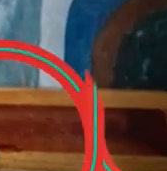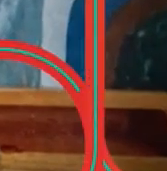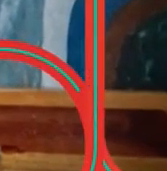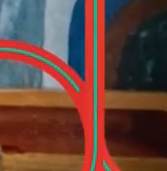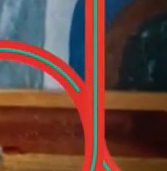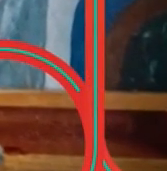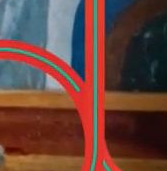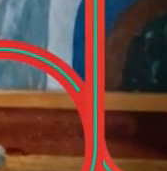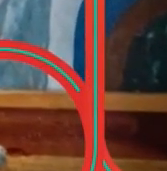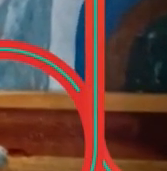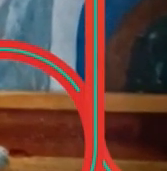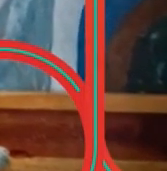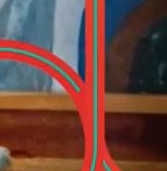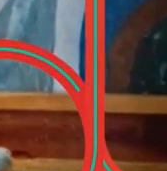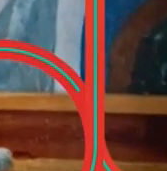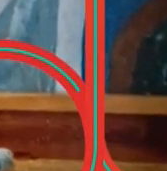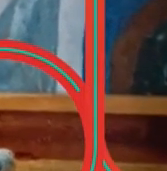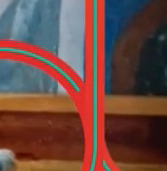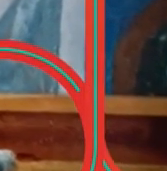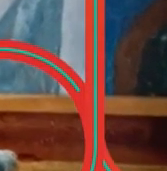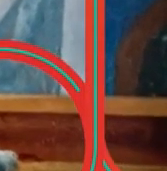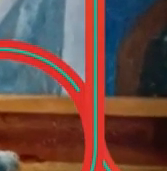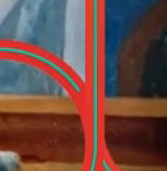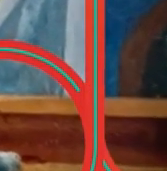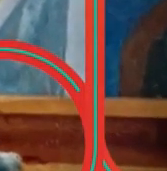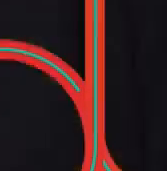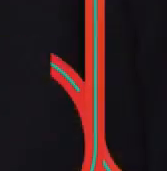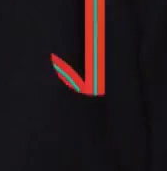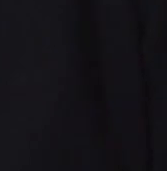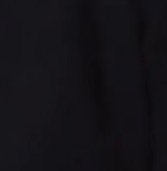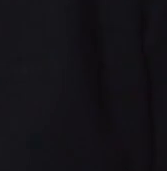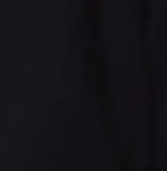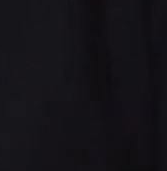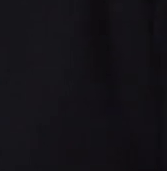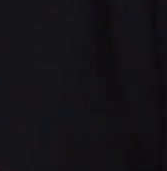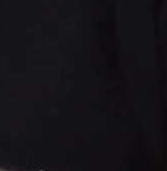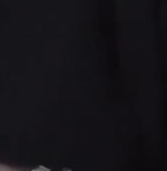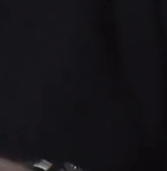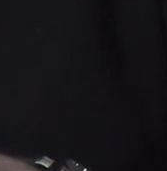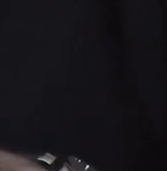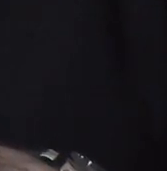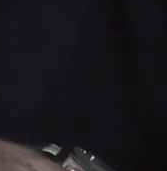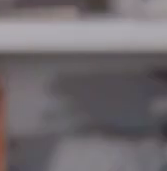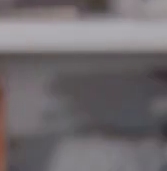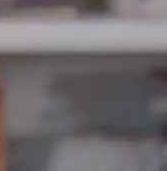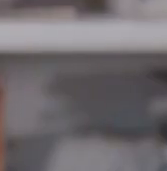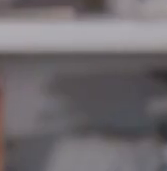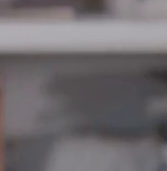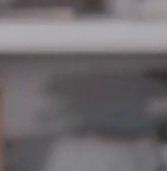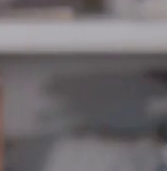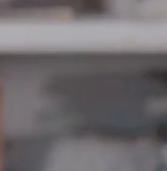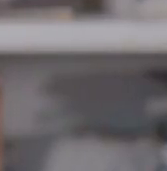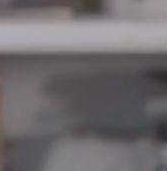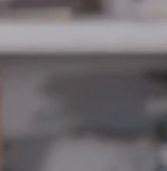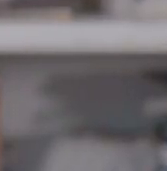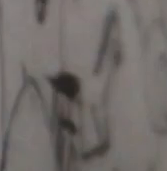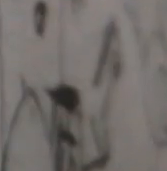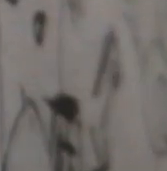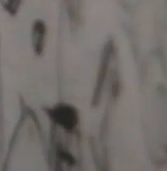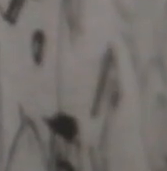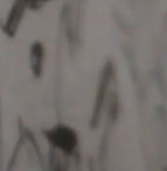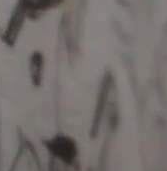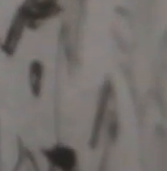dibujaba para revistas y periódicos y yo quería hacer otro tipo de digamos de